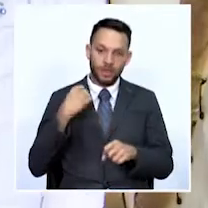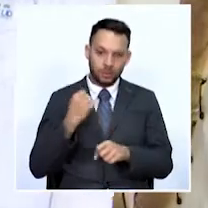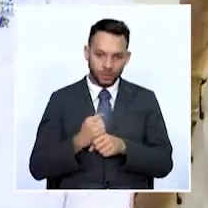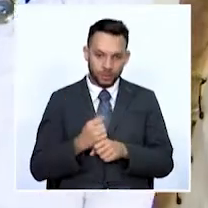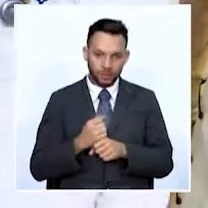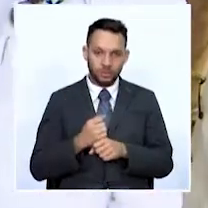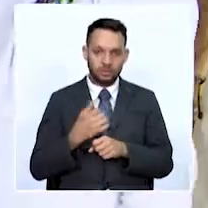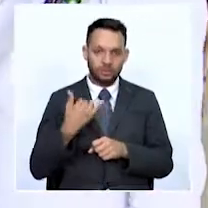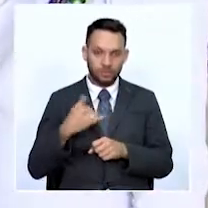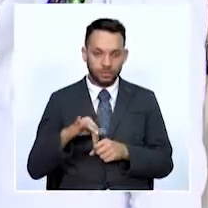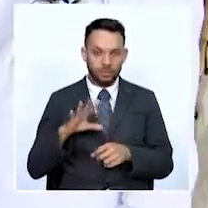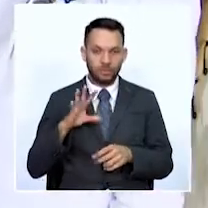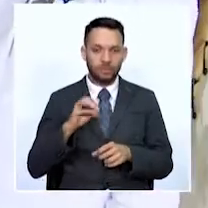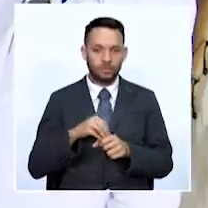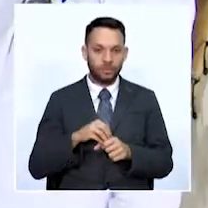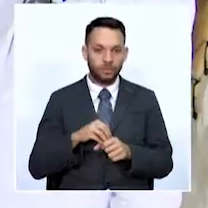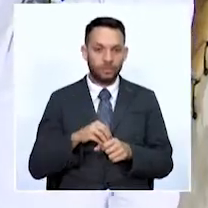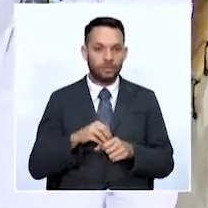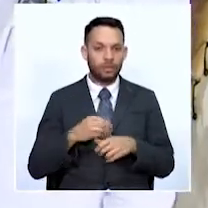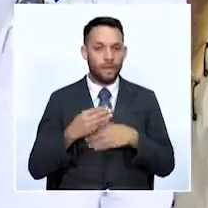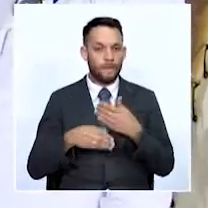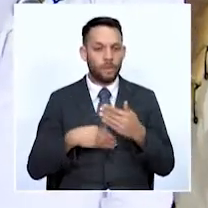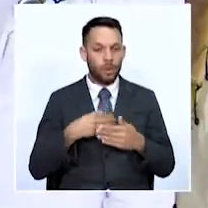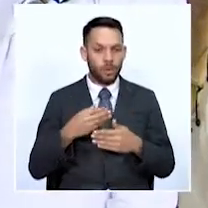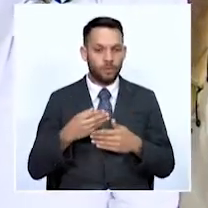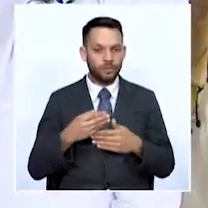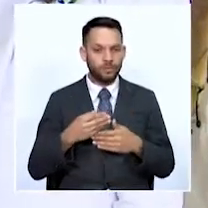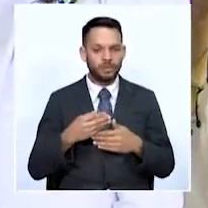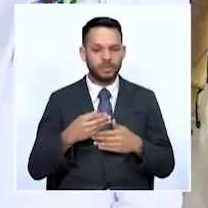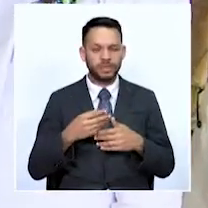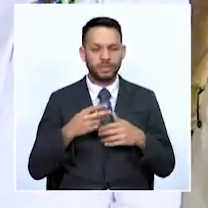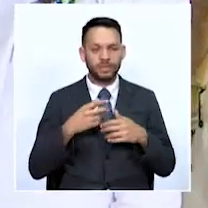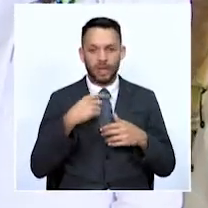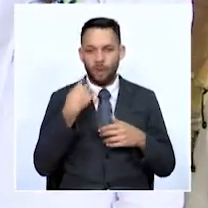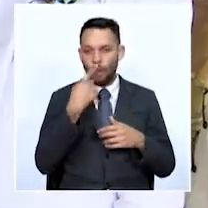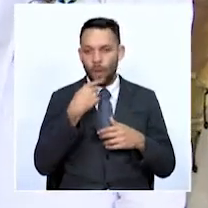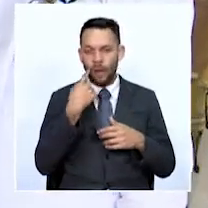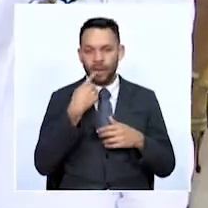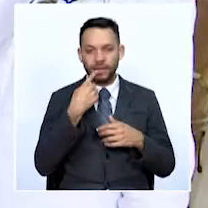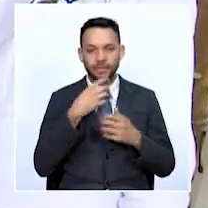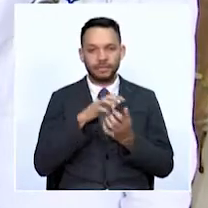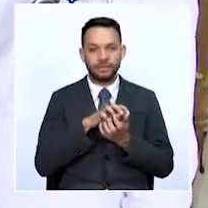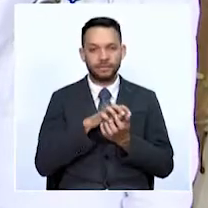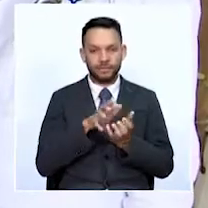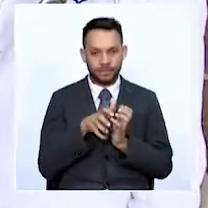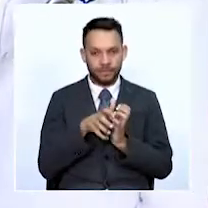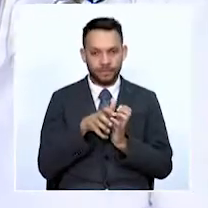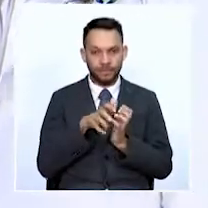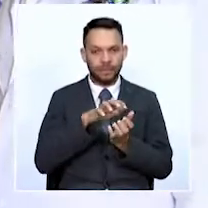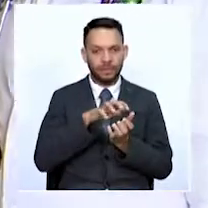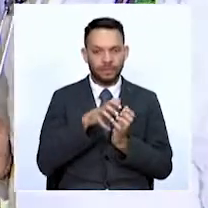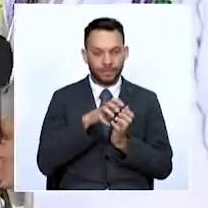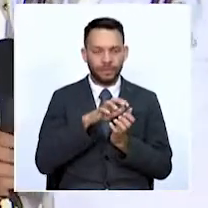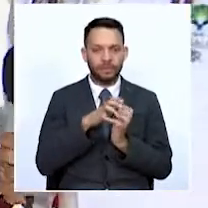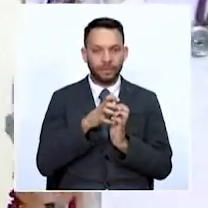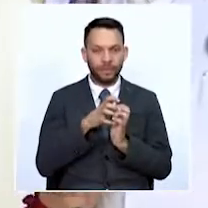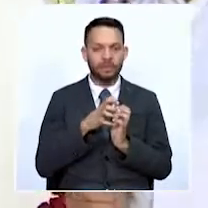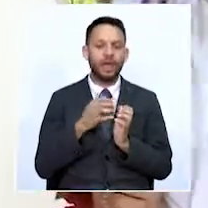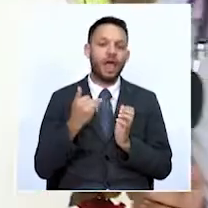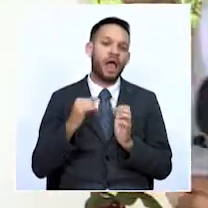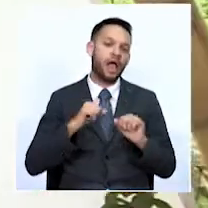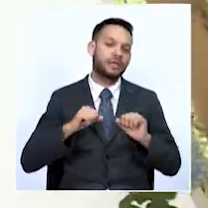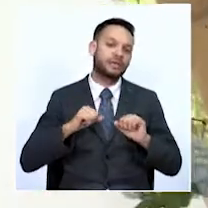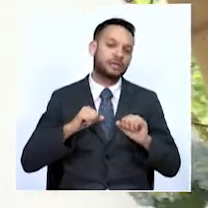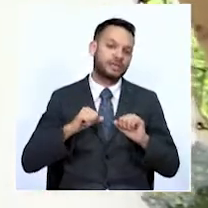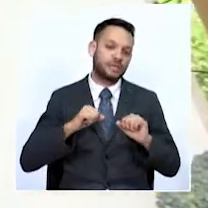algo que se llama prognatismo, que es un poquito la mordida, salidita. ¿Esto qué influye? Que la mordida altere nuestra